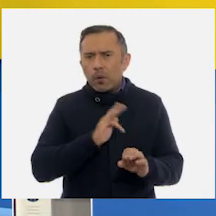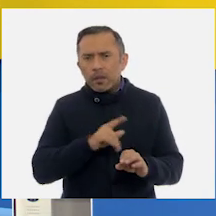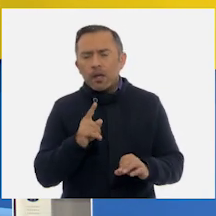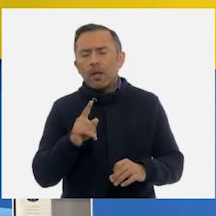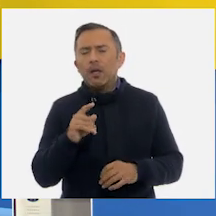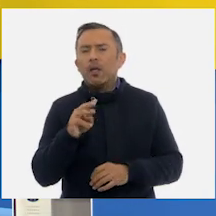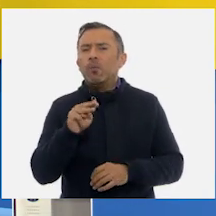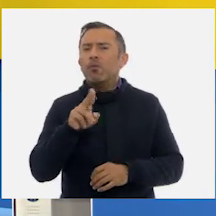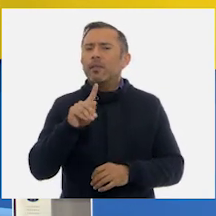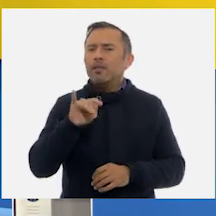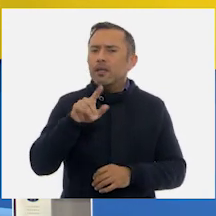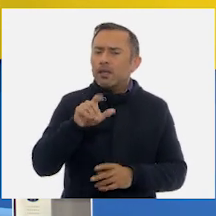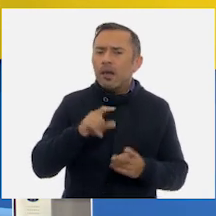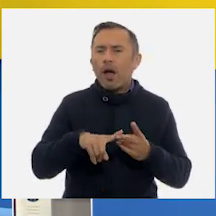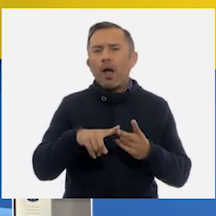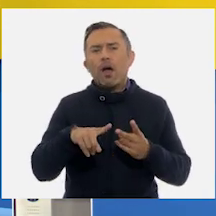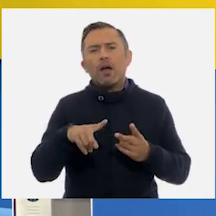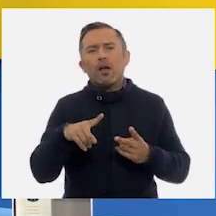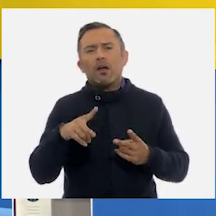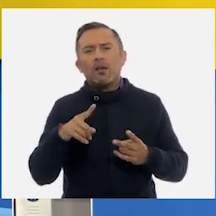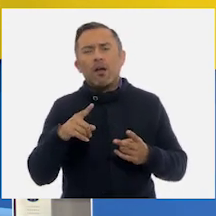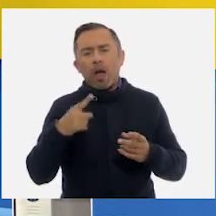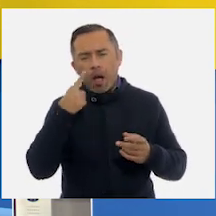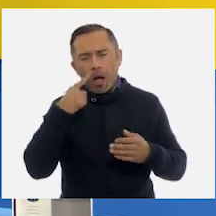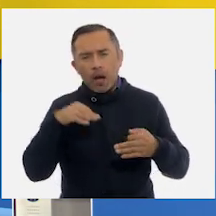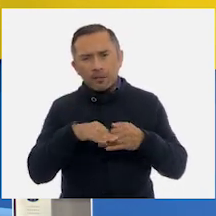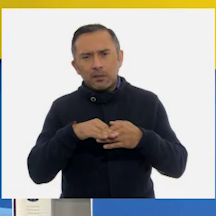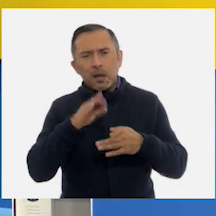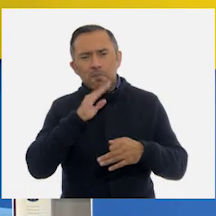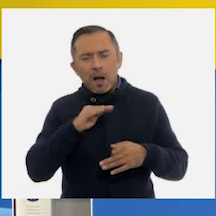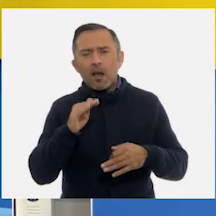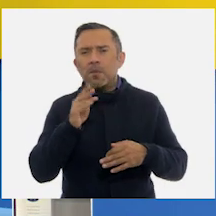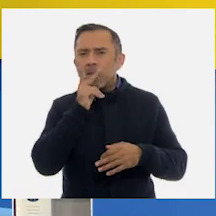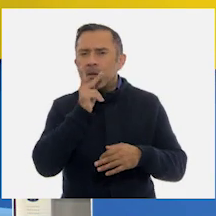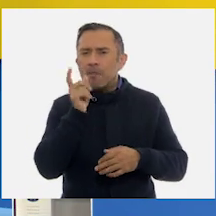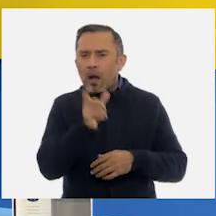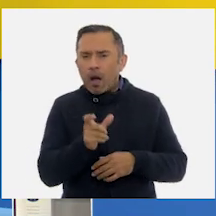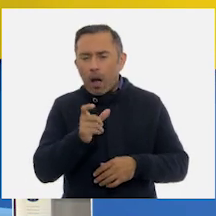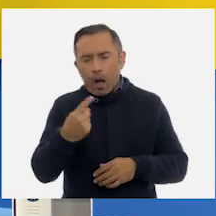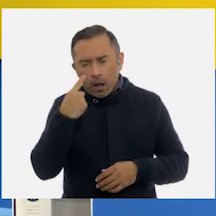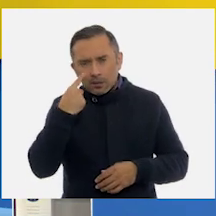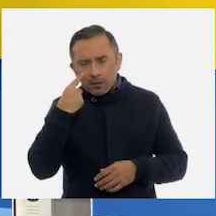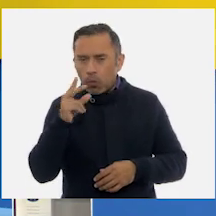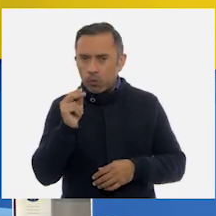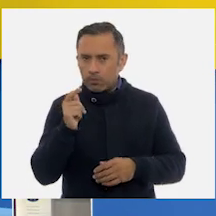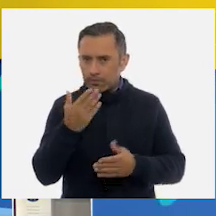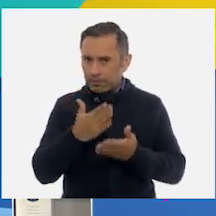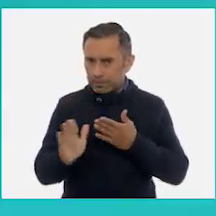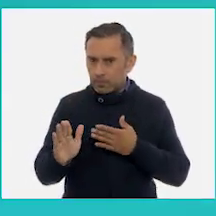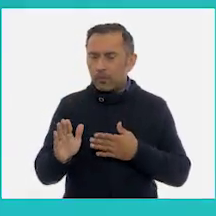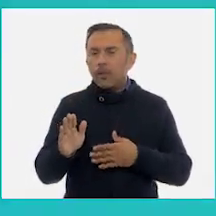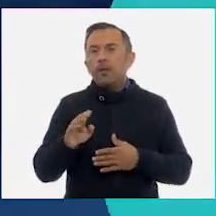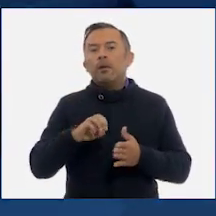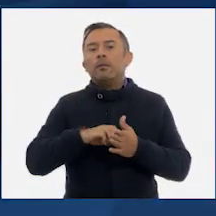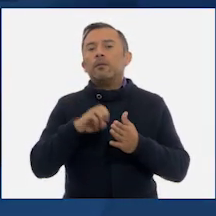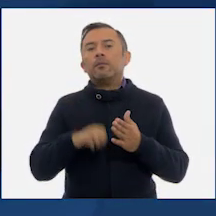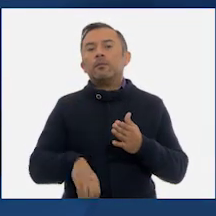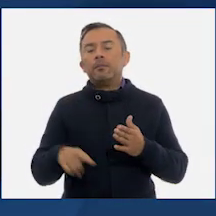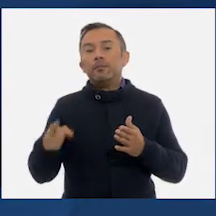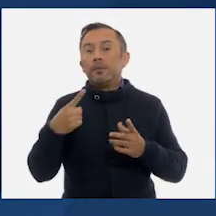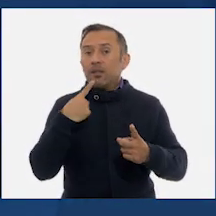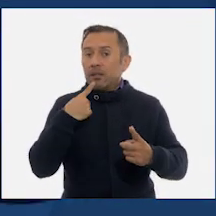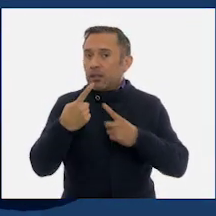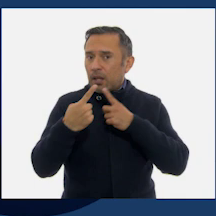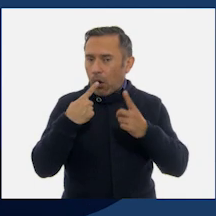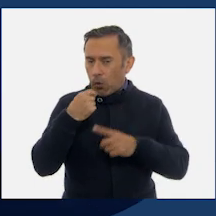muletillas, modismos y vulgarismos, excepto en algunas partes de los relatos, como los diálogos directos, en los